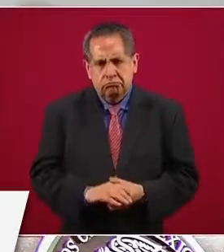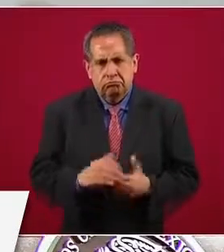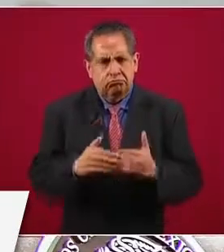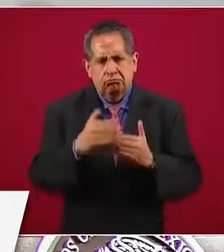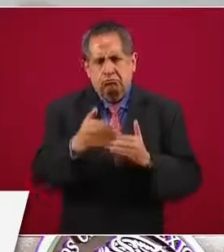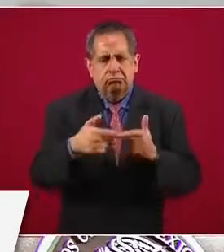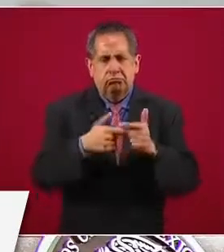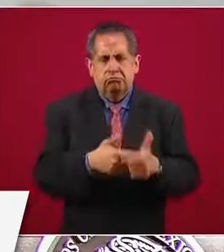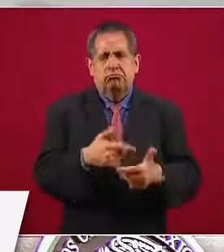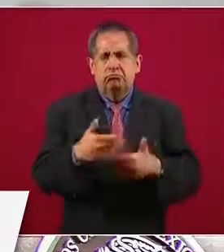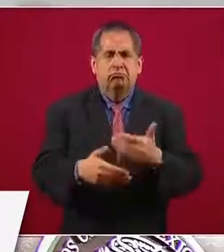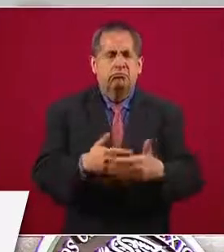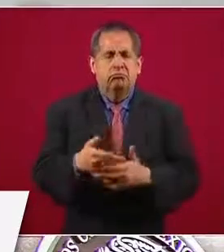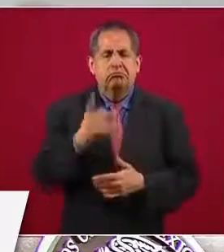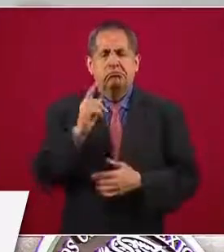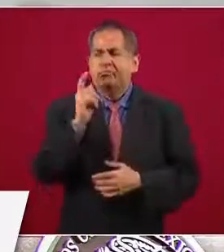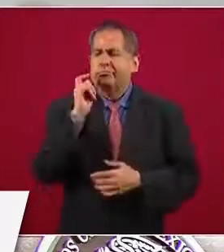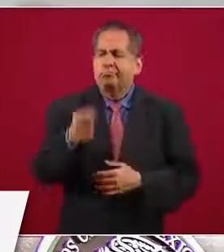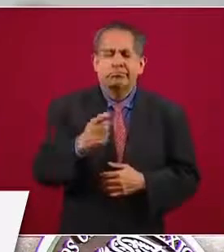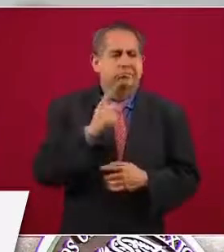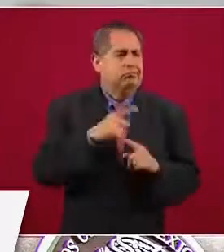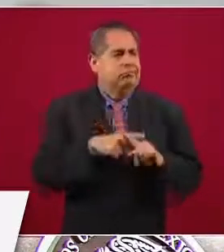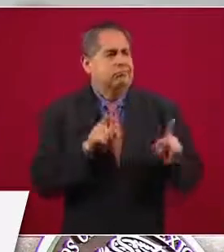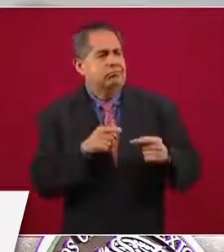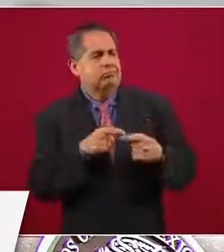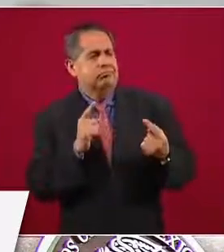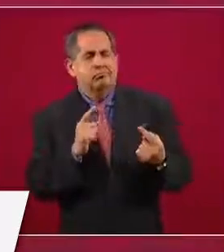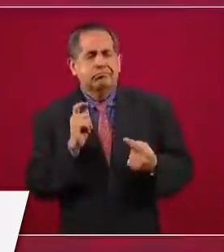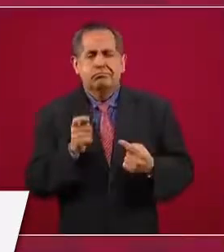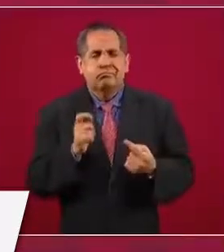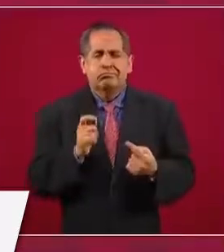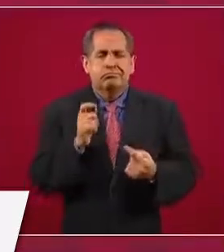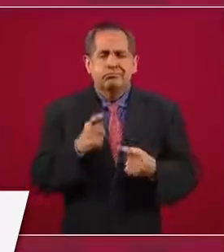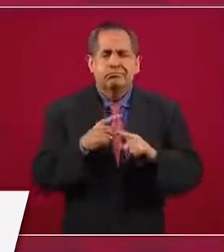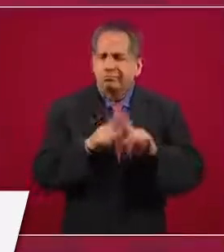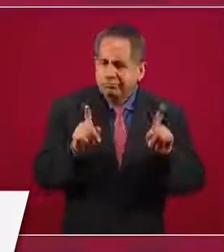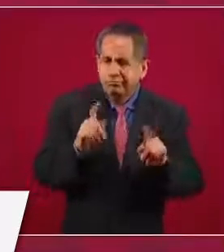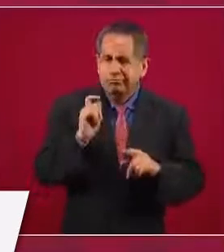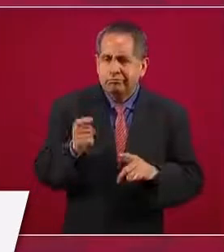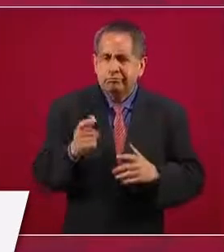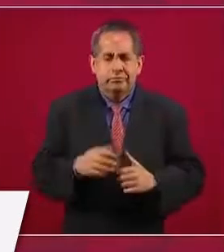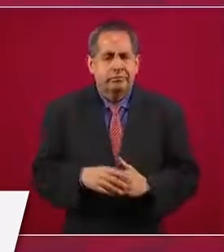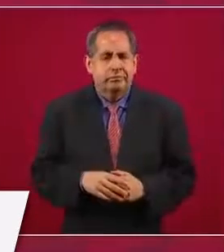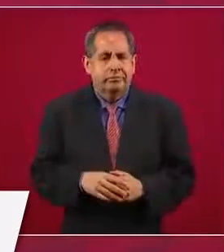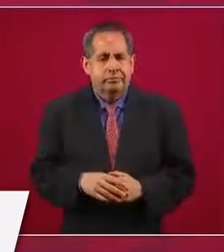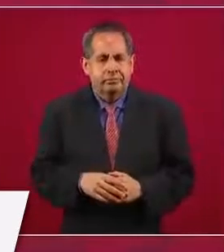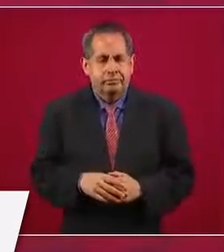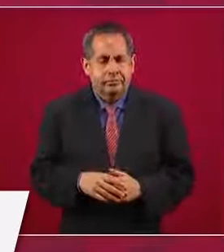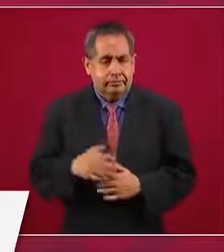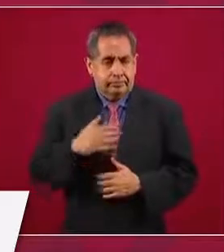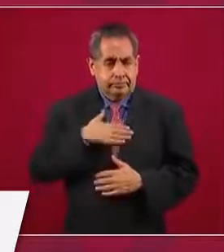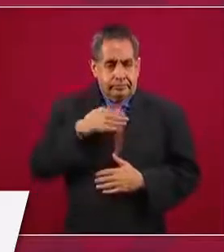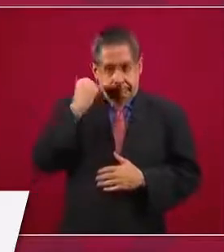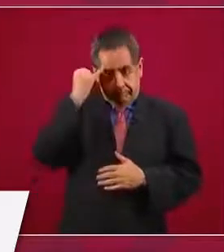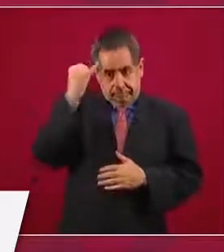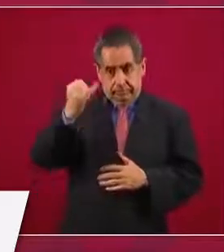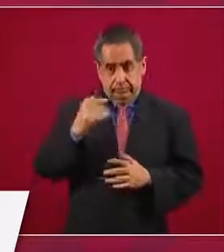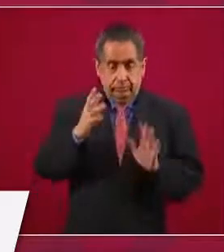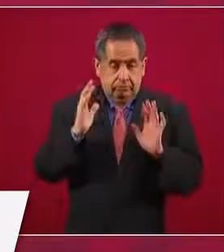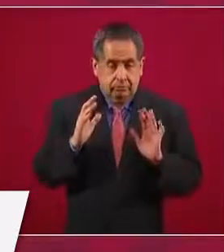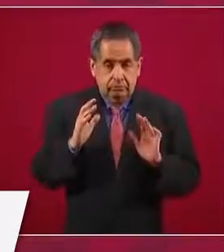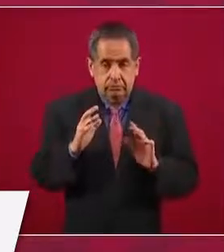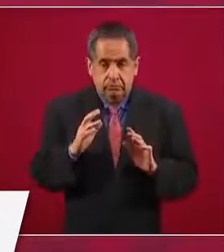el diálogo la diferencia desde mi punto de vista de lo